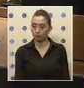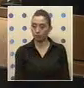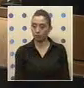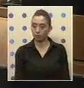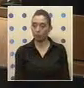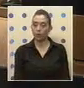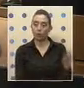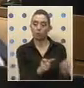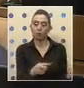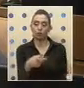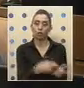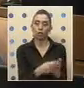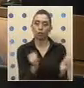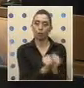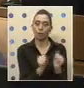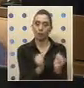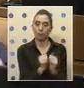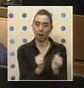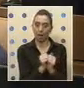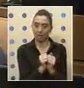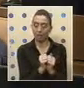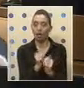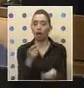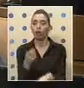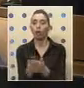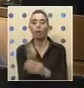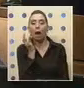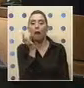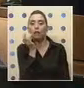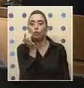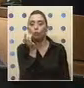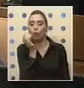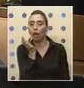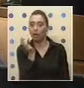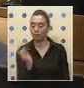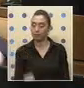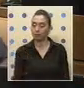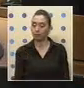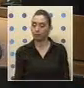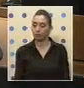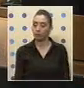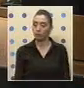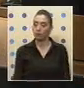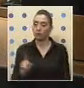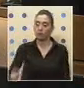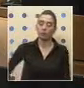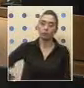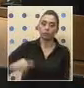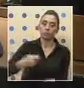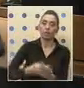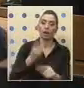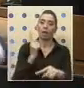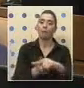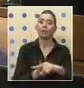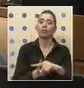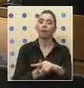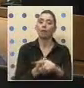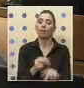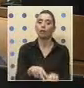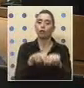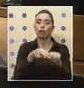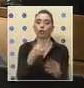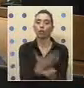la gente que va a comprar el pan, que va a comprar el azúcar. Ellos colocan la mitad de los recursos que tiene